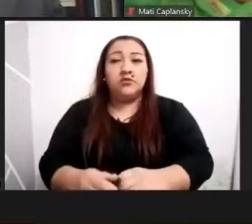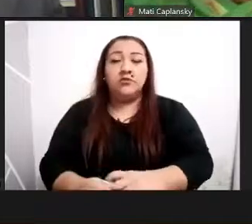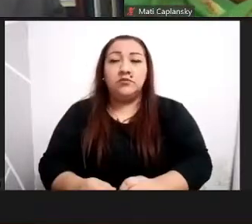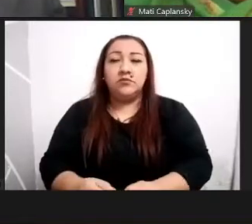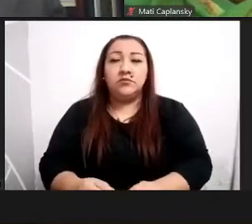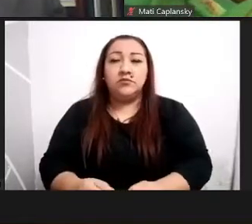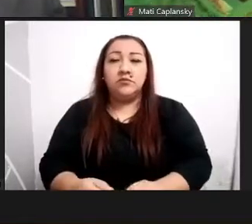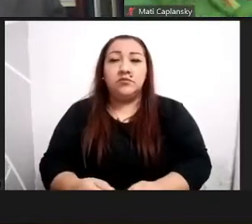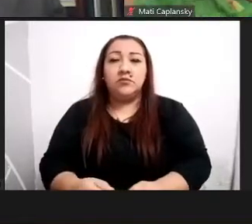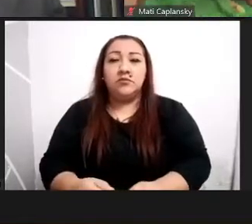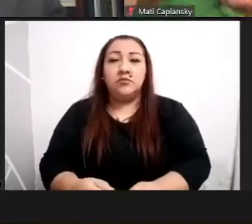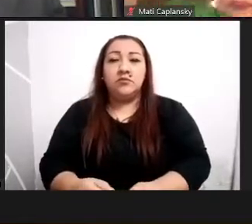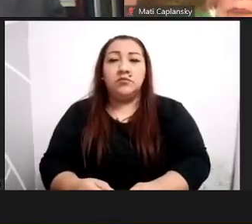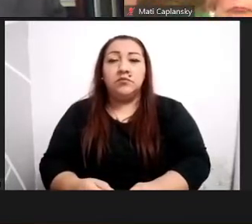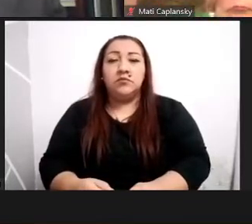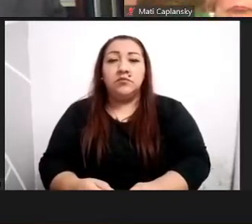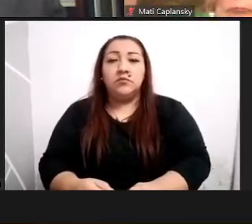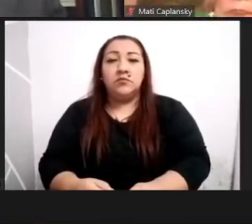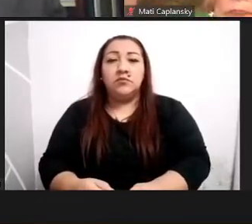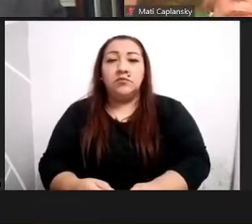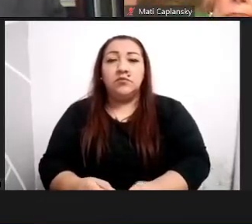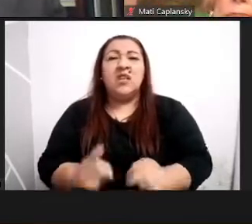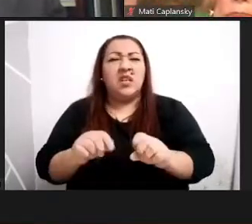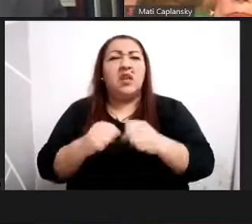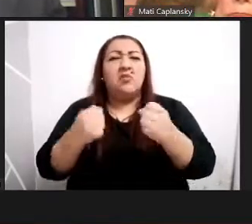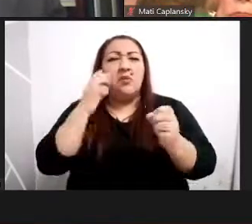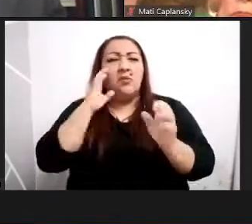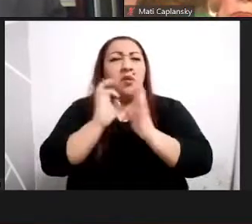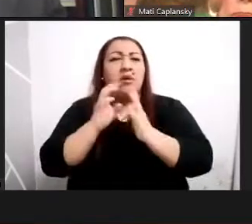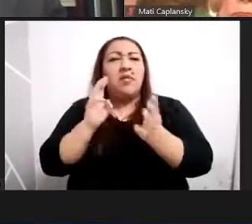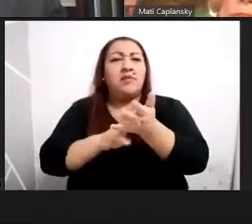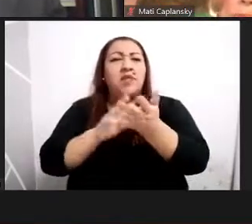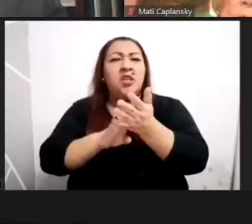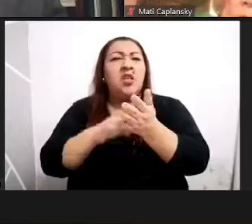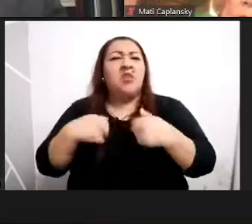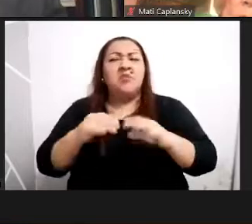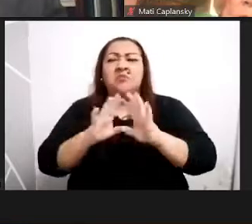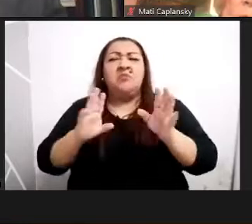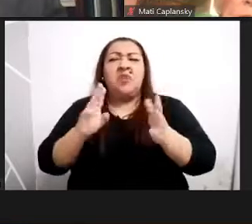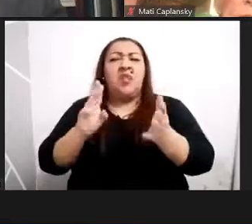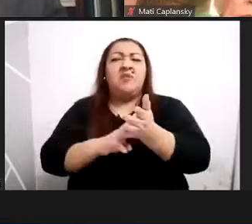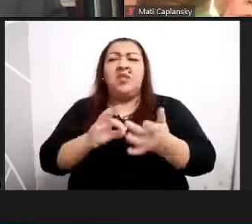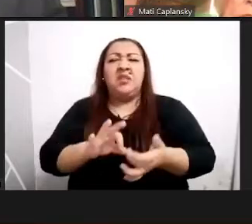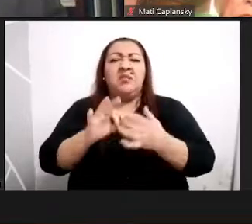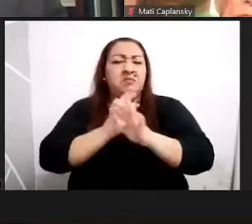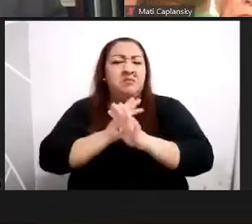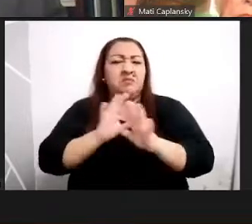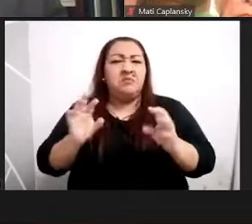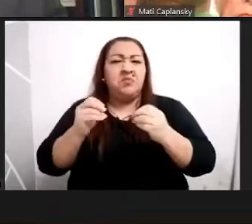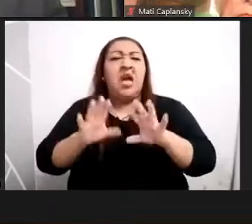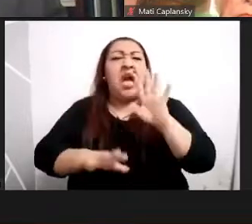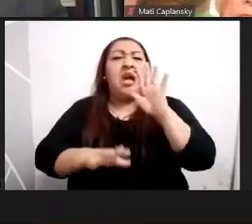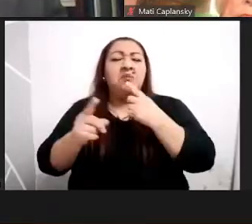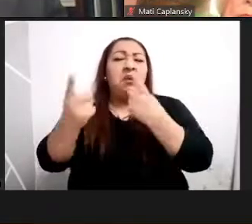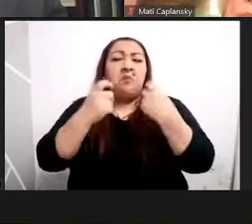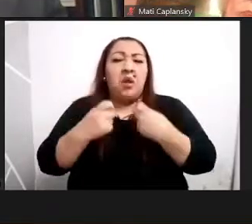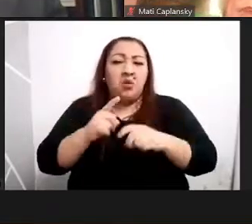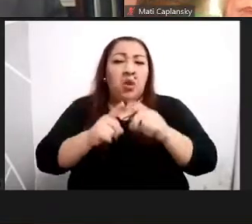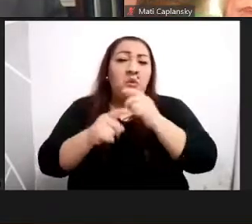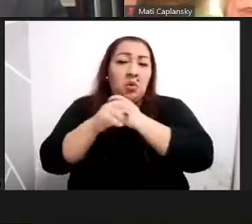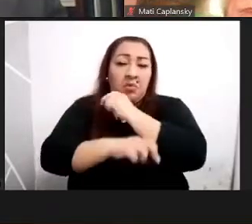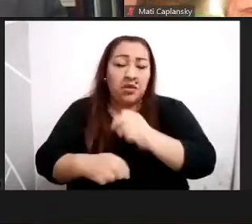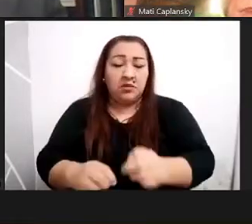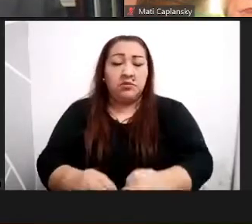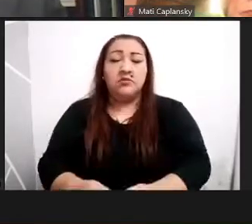eso hay que romperlo, ¿no? La Defensoría del Pueblo tiene, yo por eso no soy partidario de defensorías especializadas, como a veces me han preguntado y en algunos países se